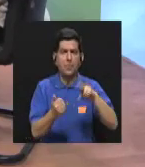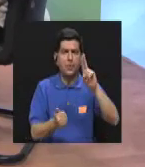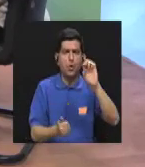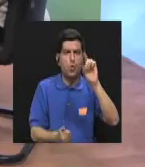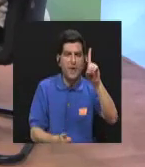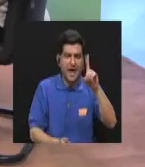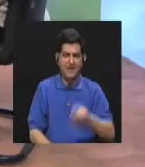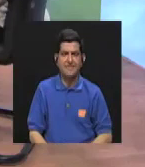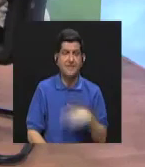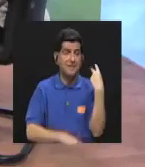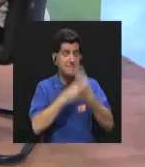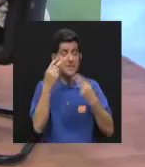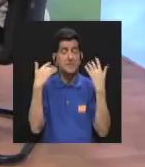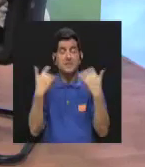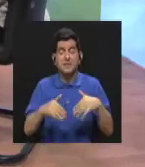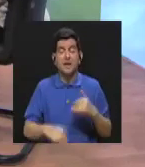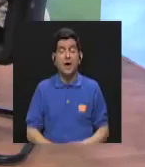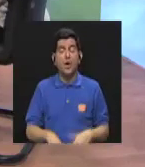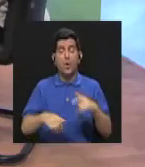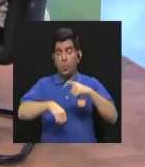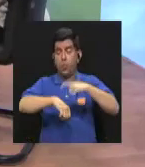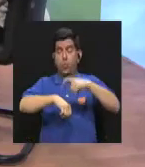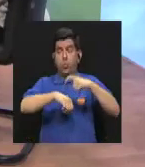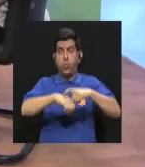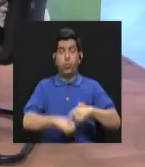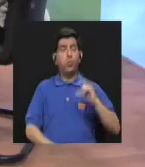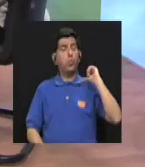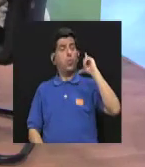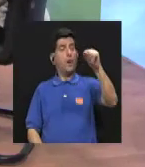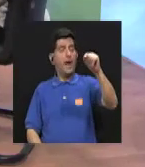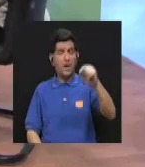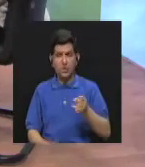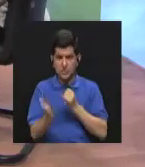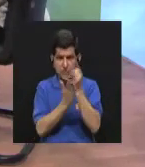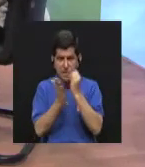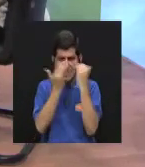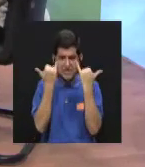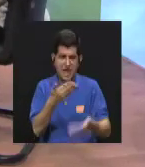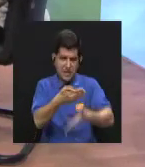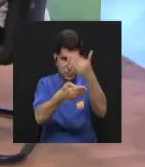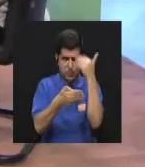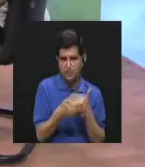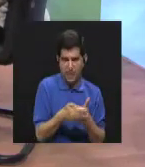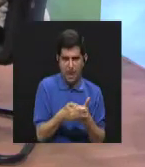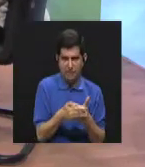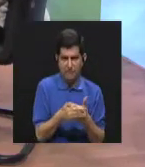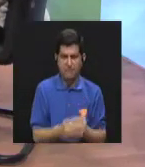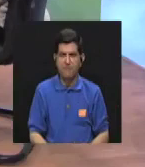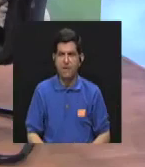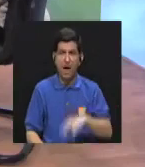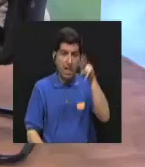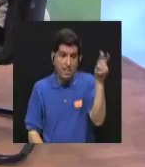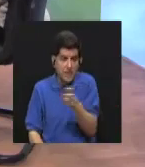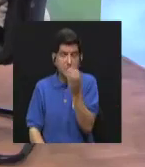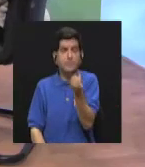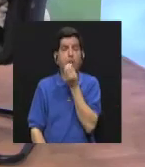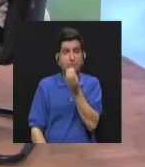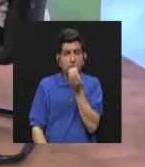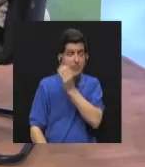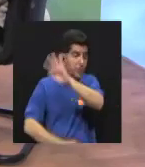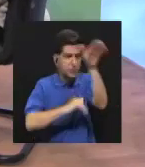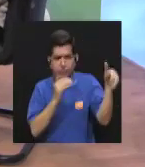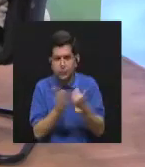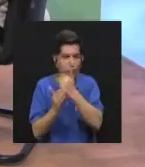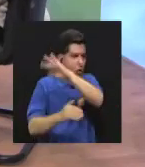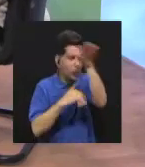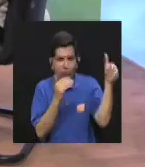apoyo de la UNED, poder hacer una gira tan larga y de tanto tiempo, la investigación que ya era previa, transporte,